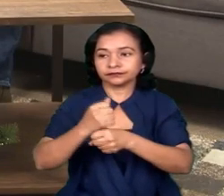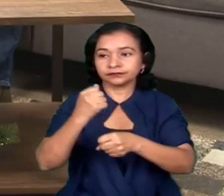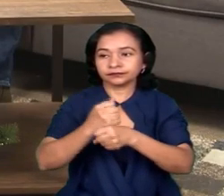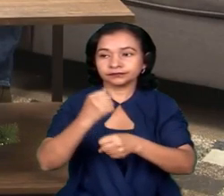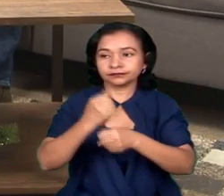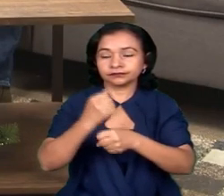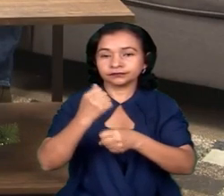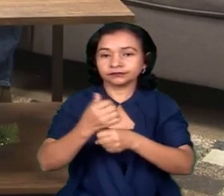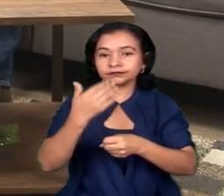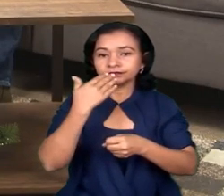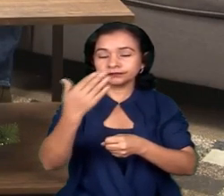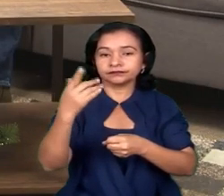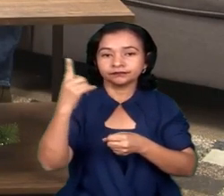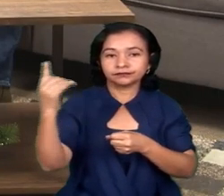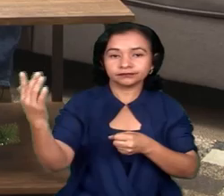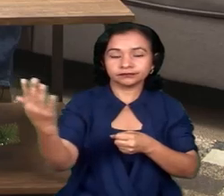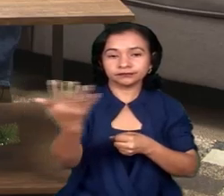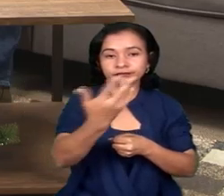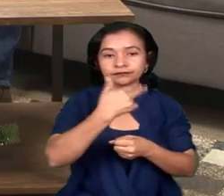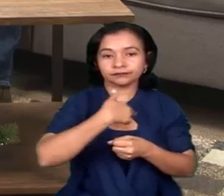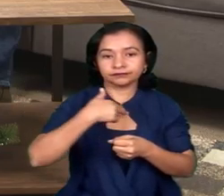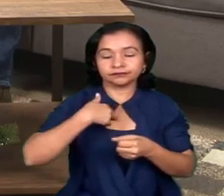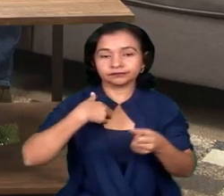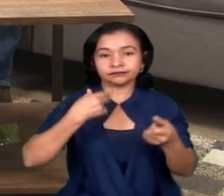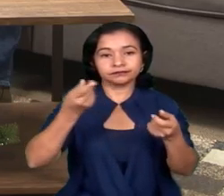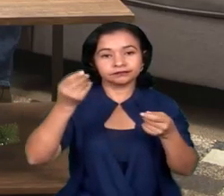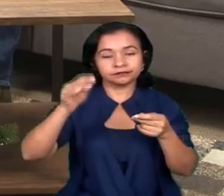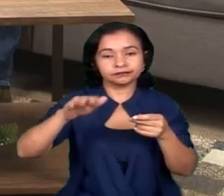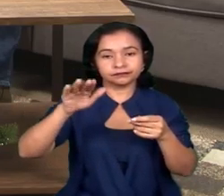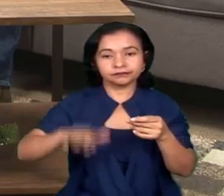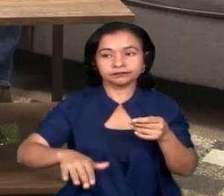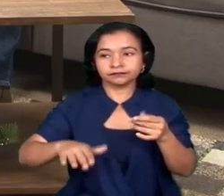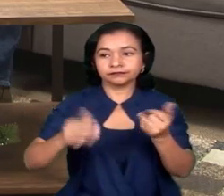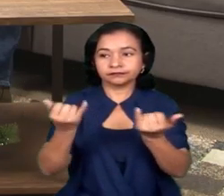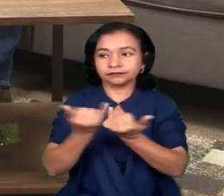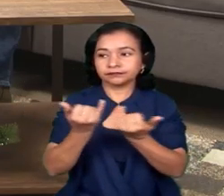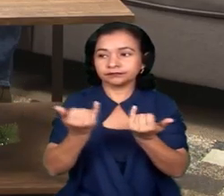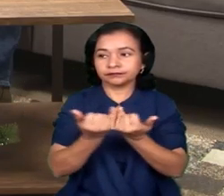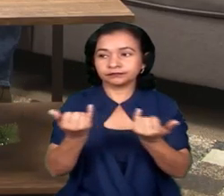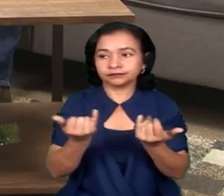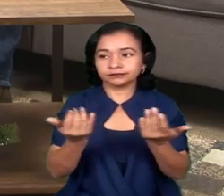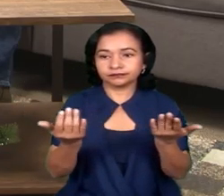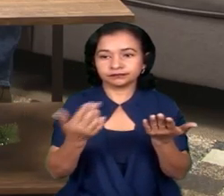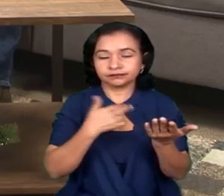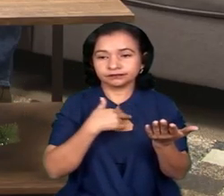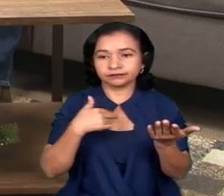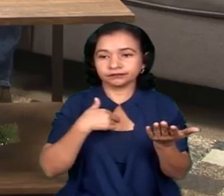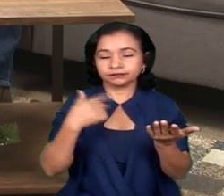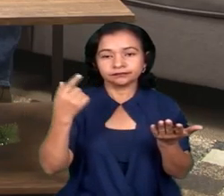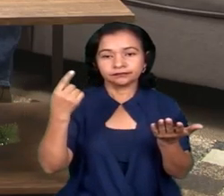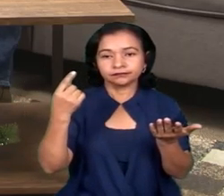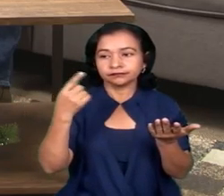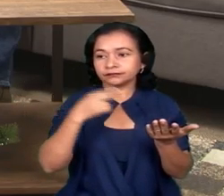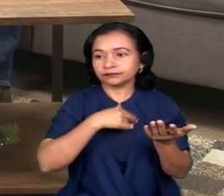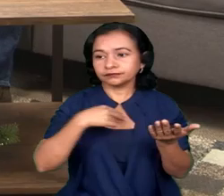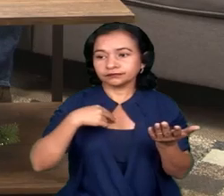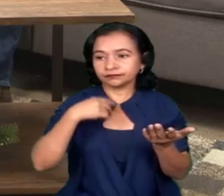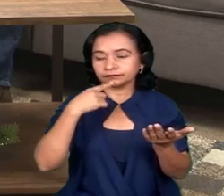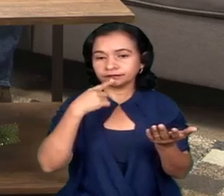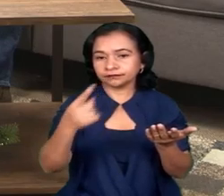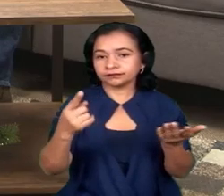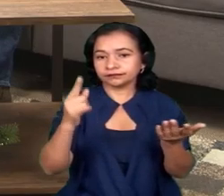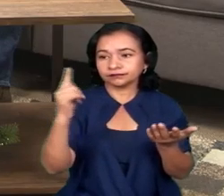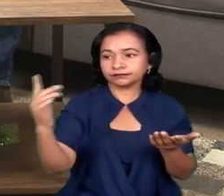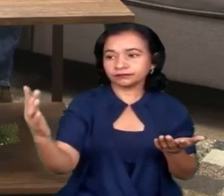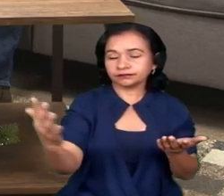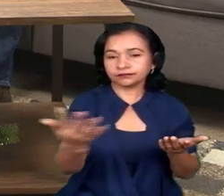para el bienestar, y los precios que van a ser de ganga, van a ser precios de descuento. Creo que eso es lo mejor, y todo